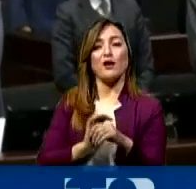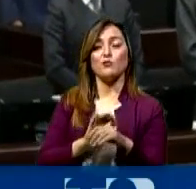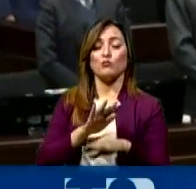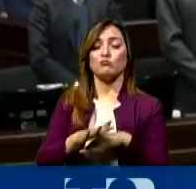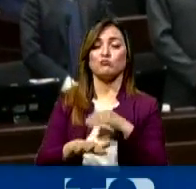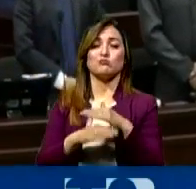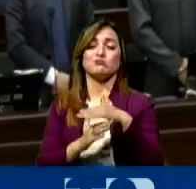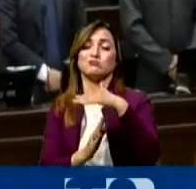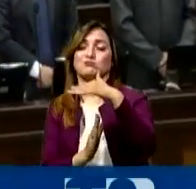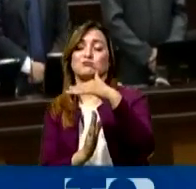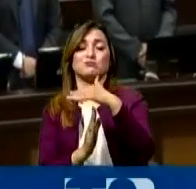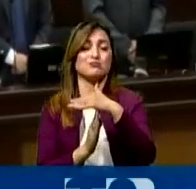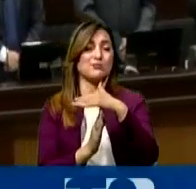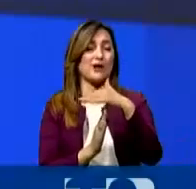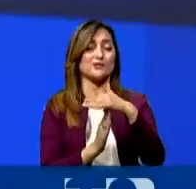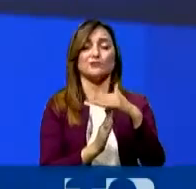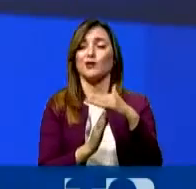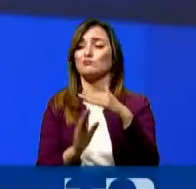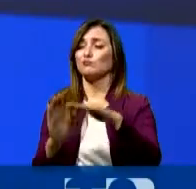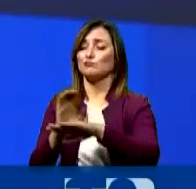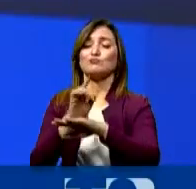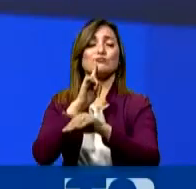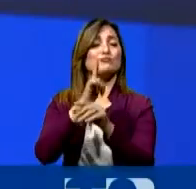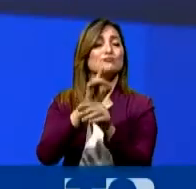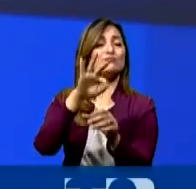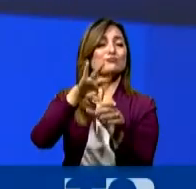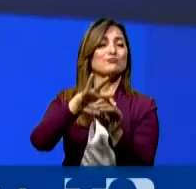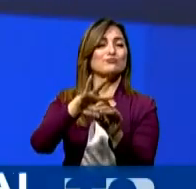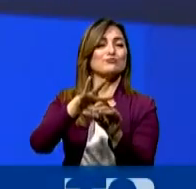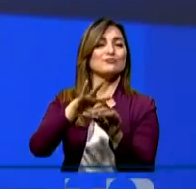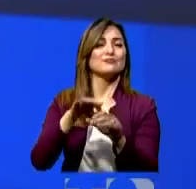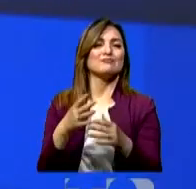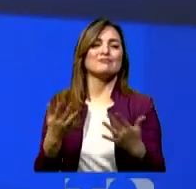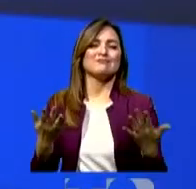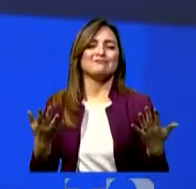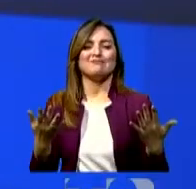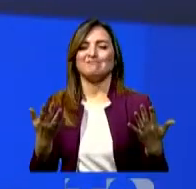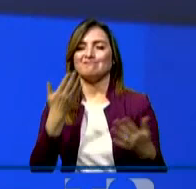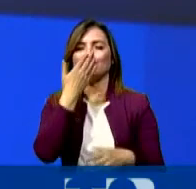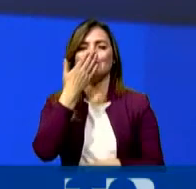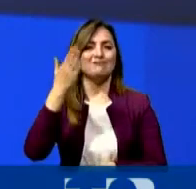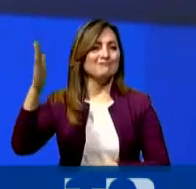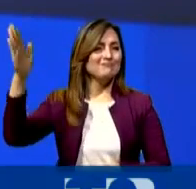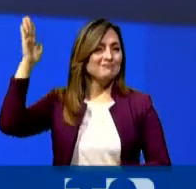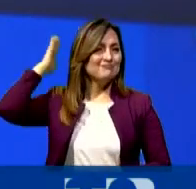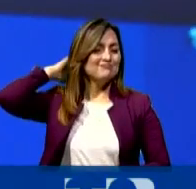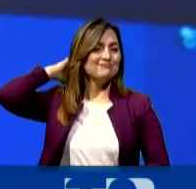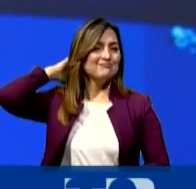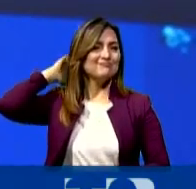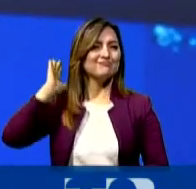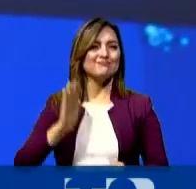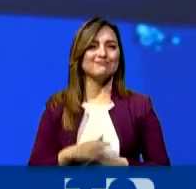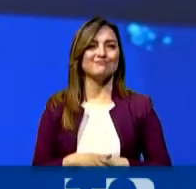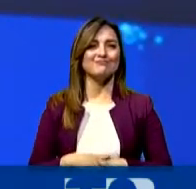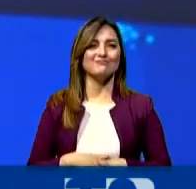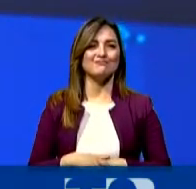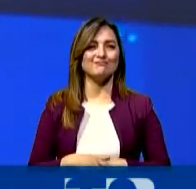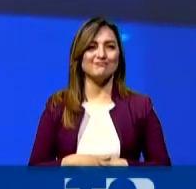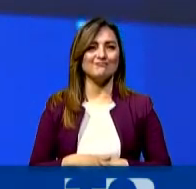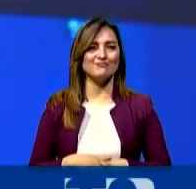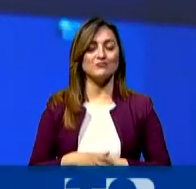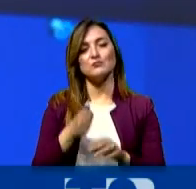la reconciliación me parece que es una afirmación con grado de hipocresía porque si ese fuese el